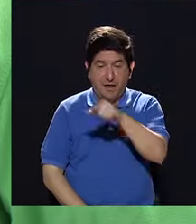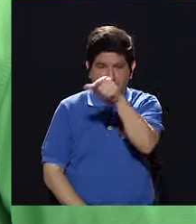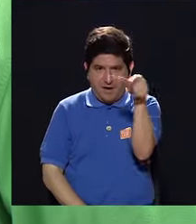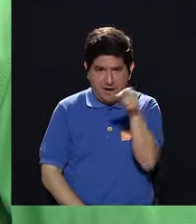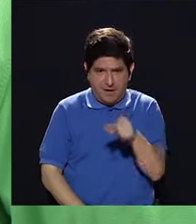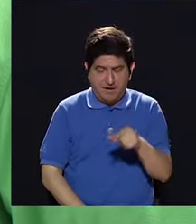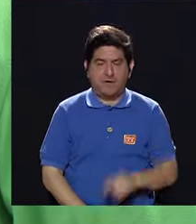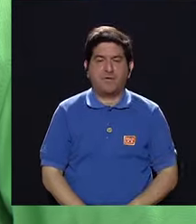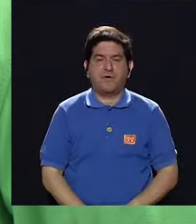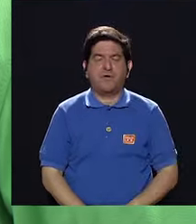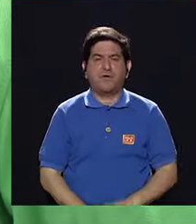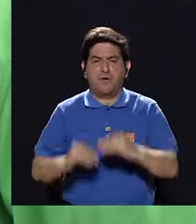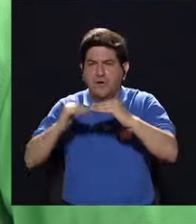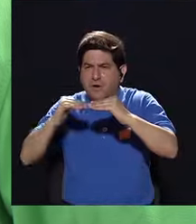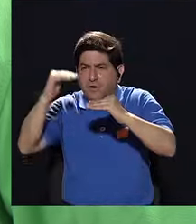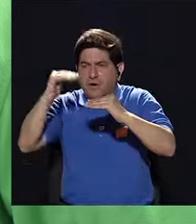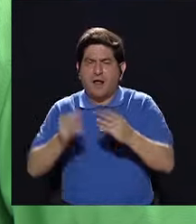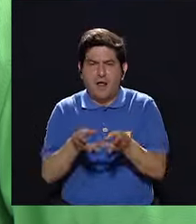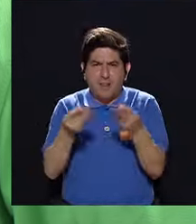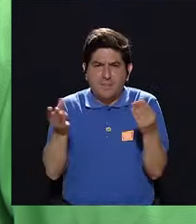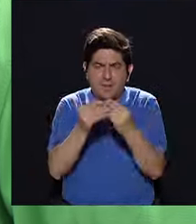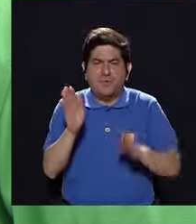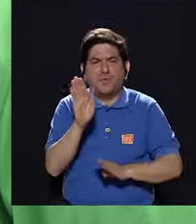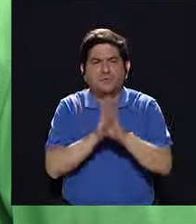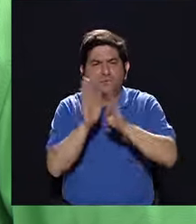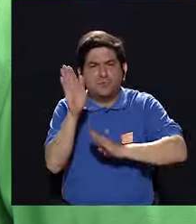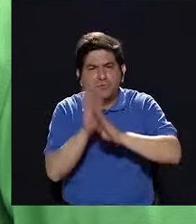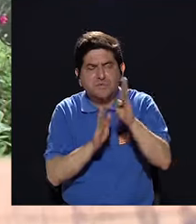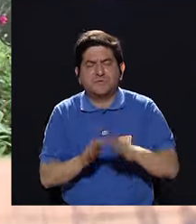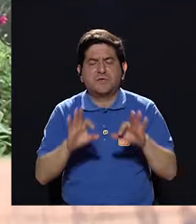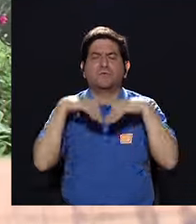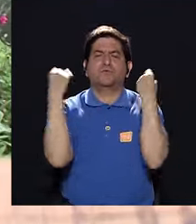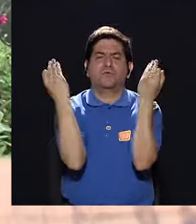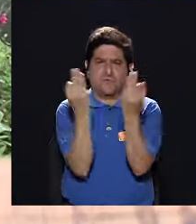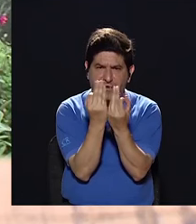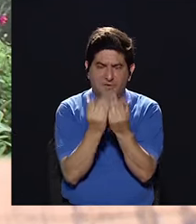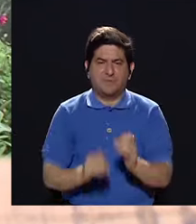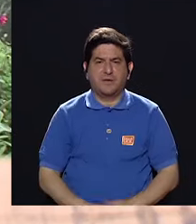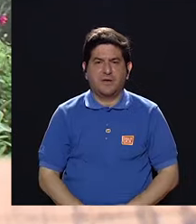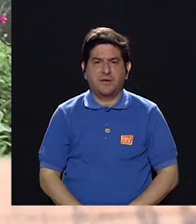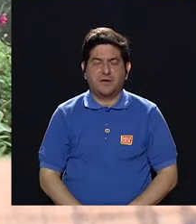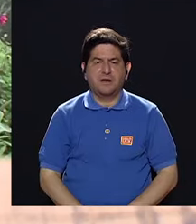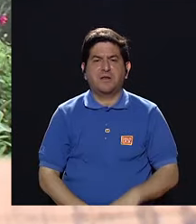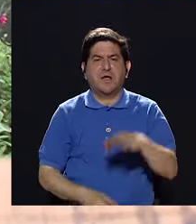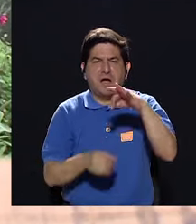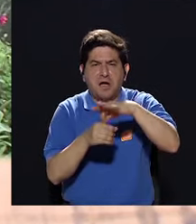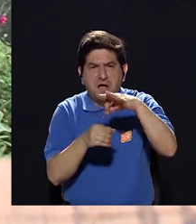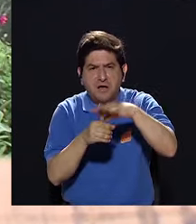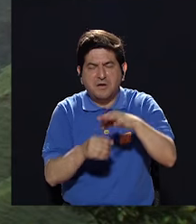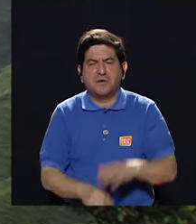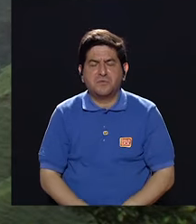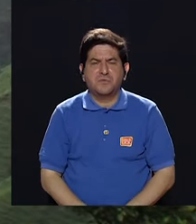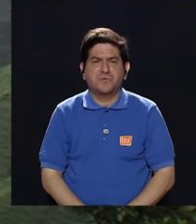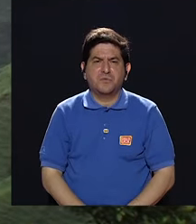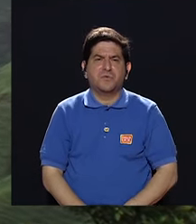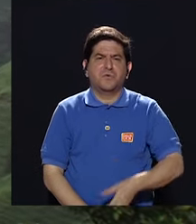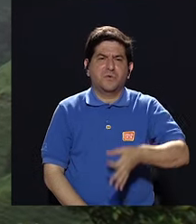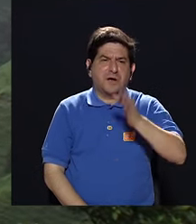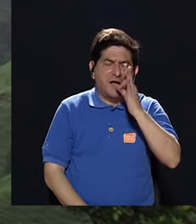tal. En la parte alta la producción es más de desarrollo familiar, en la parte agropecuaria,